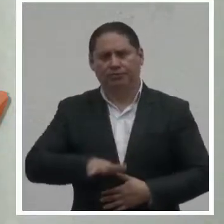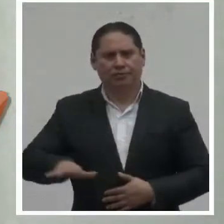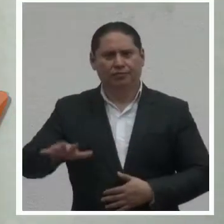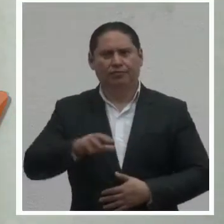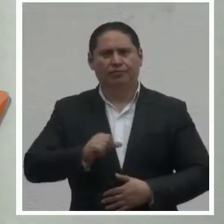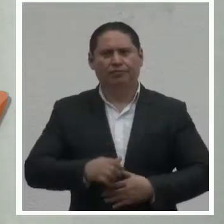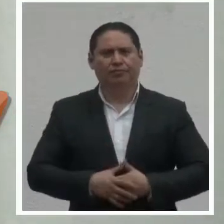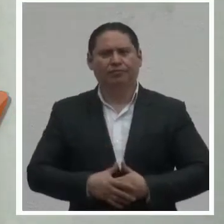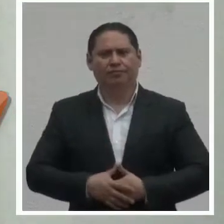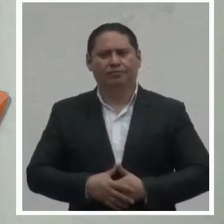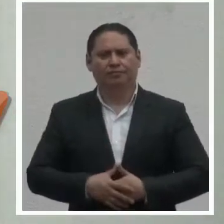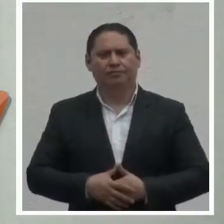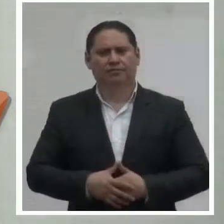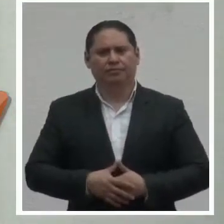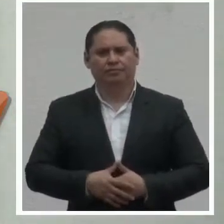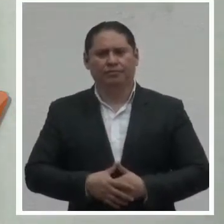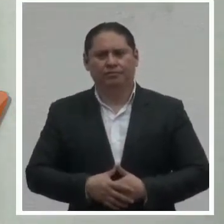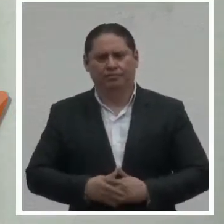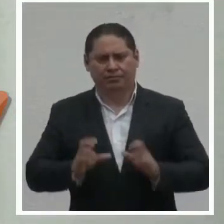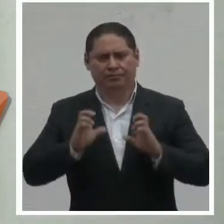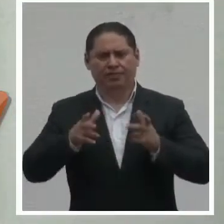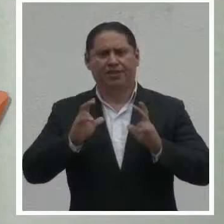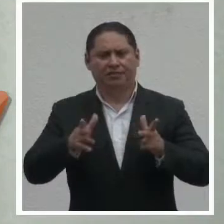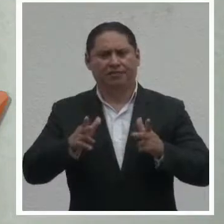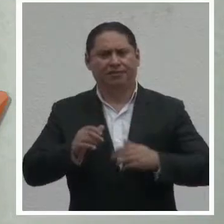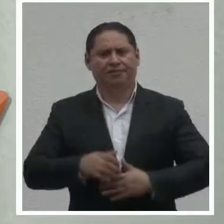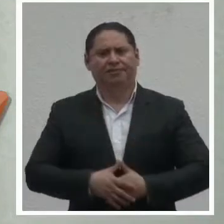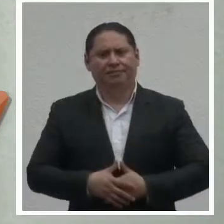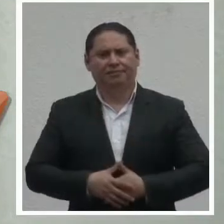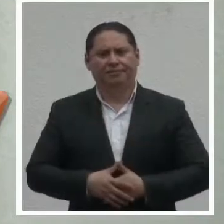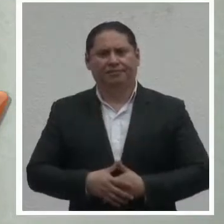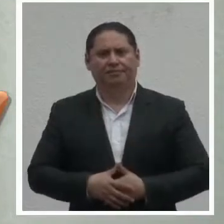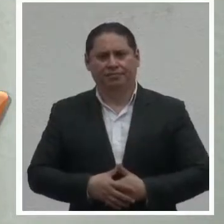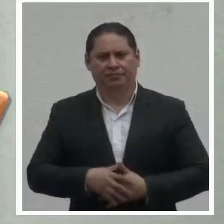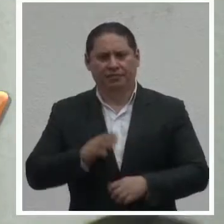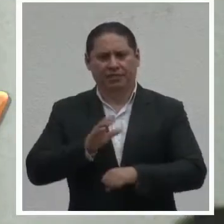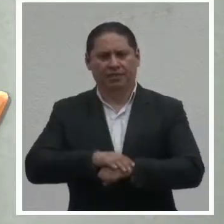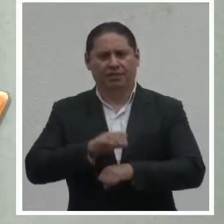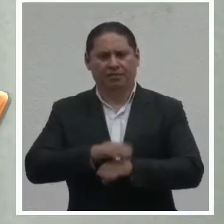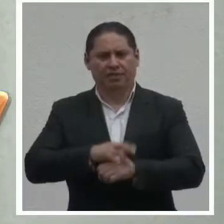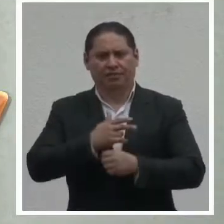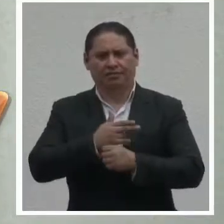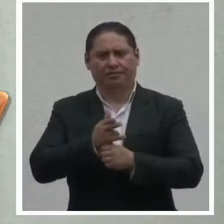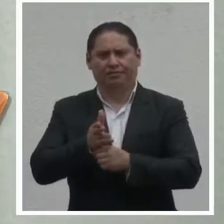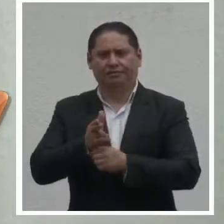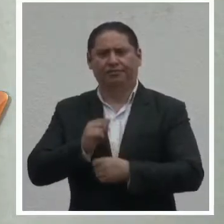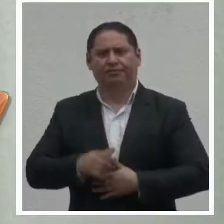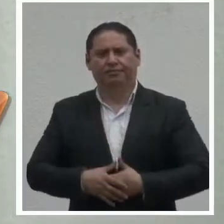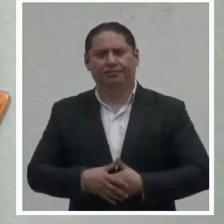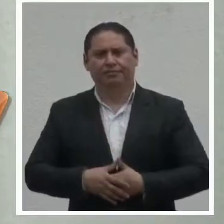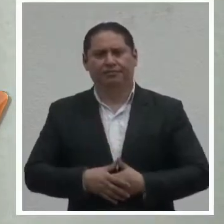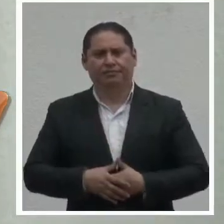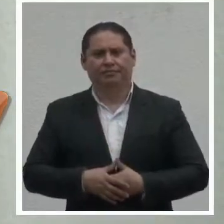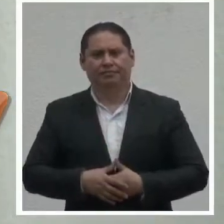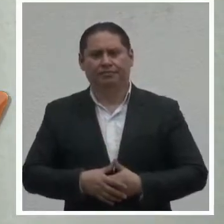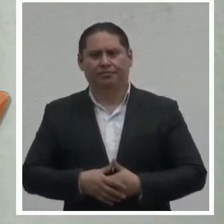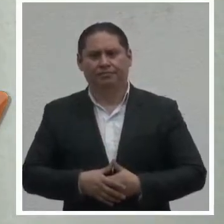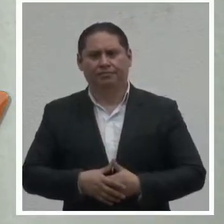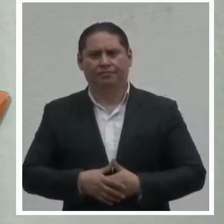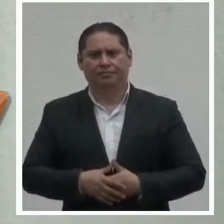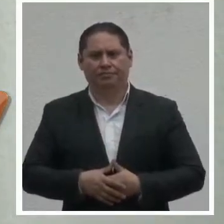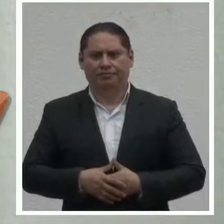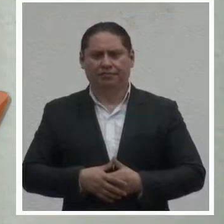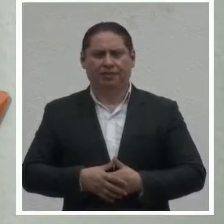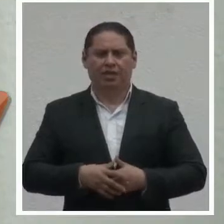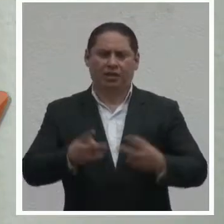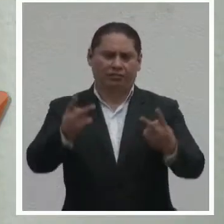diputados, al pueblo de Chiapas, a nuestras amigas y amigos de los medios de comunicación, a que nos siguen por las